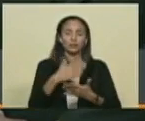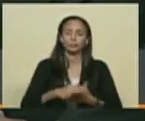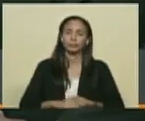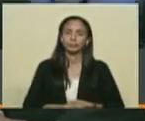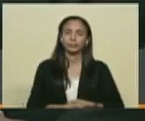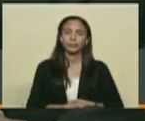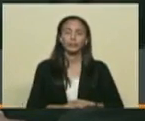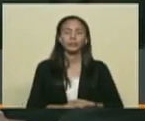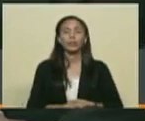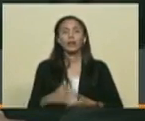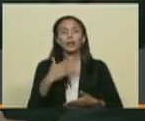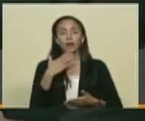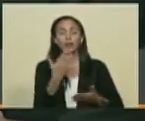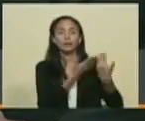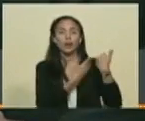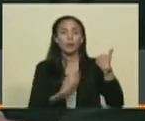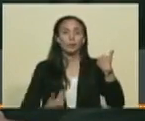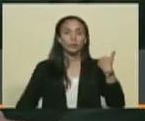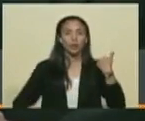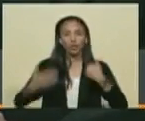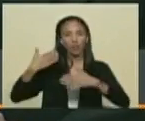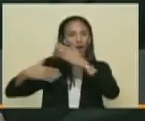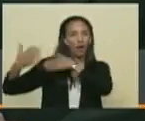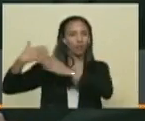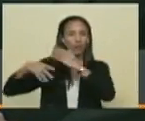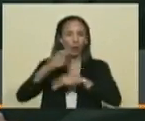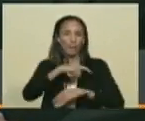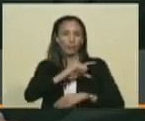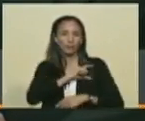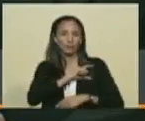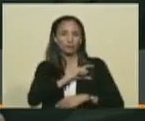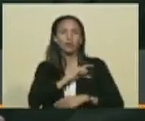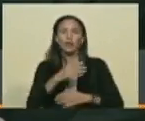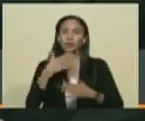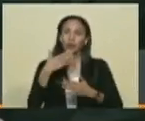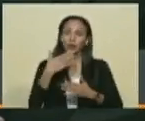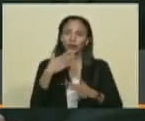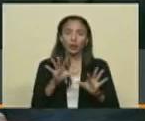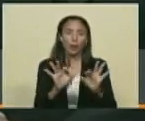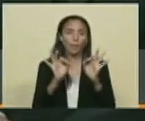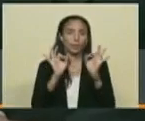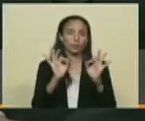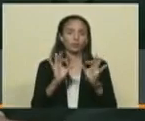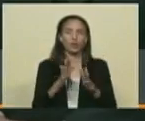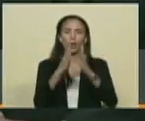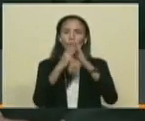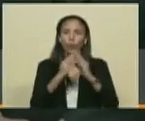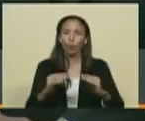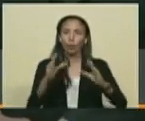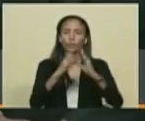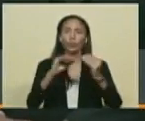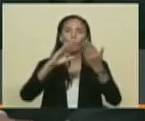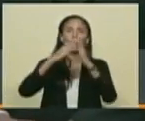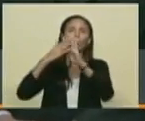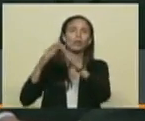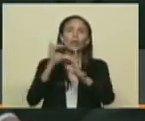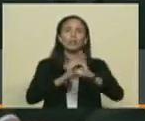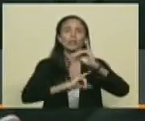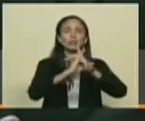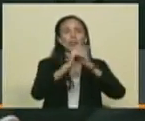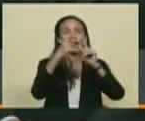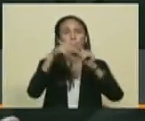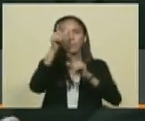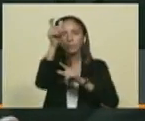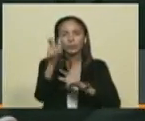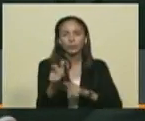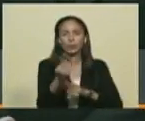Agradecemos al presidente Zapatero. Y sobre todo un agradecimiento muy especial a toda la comunidad internacional que ha